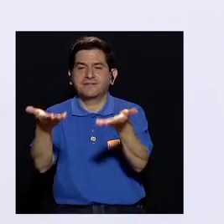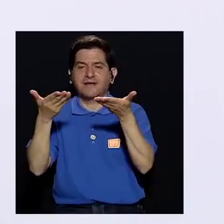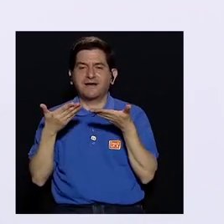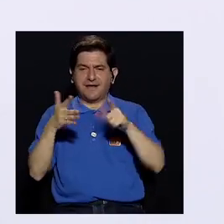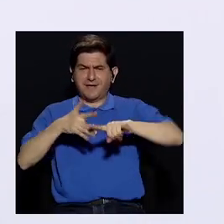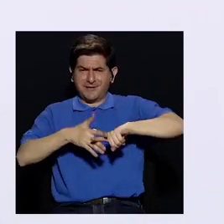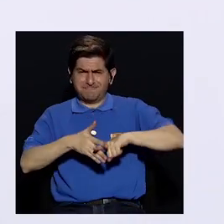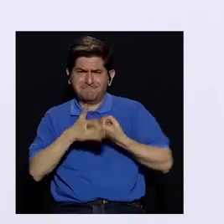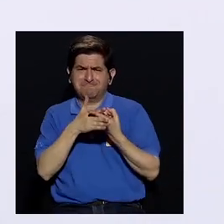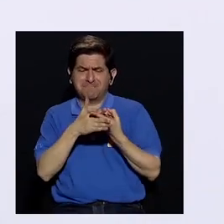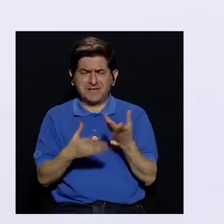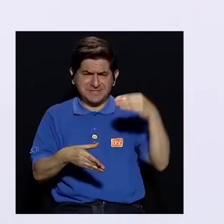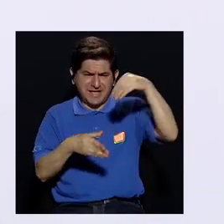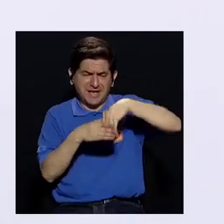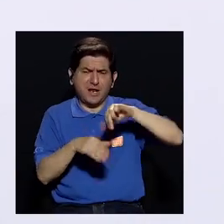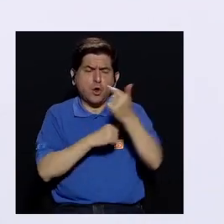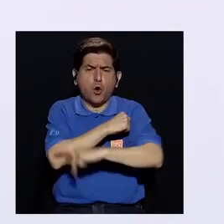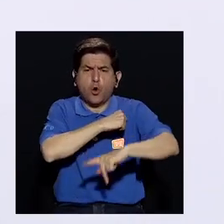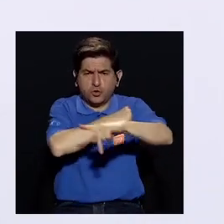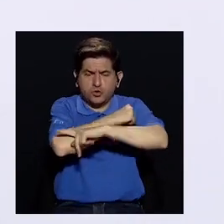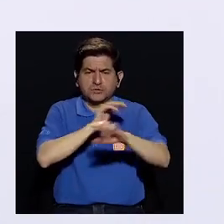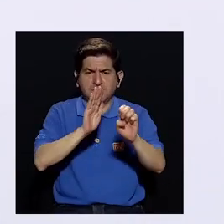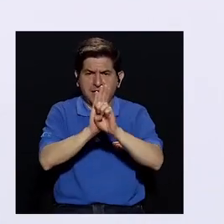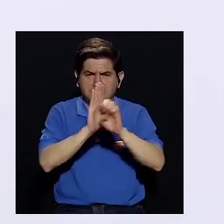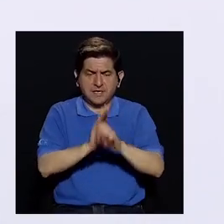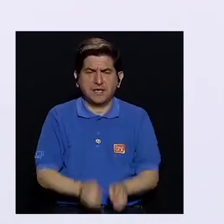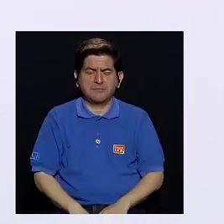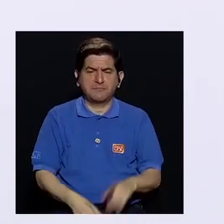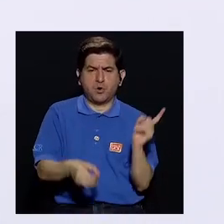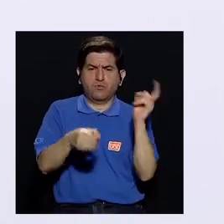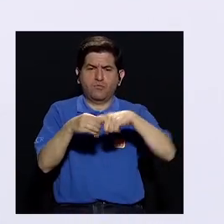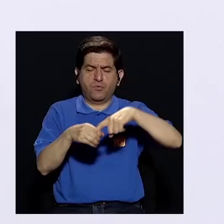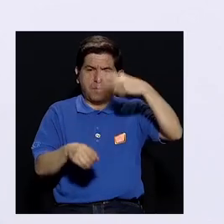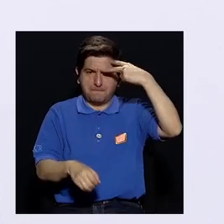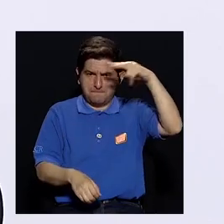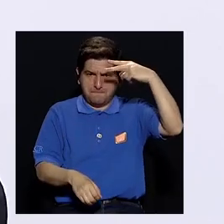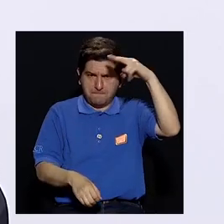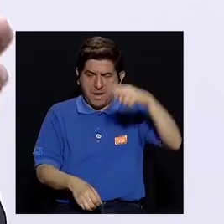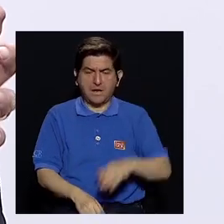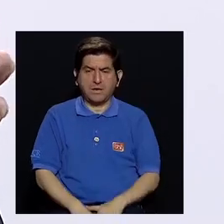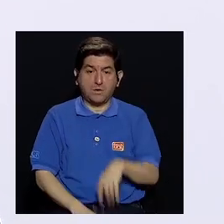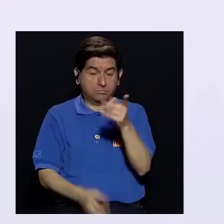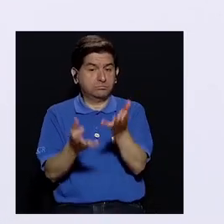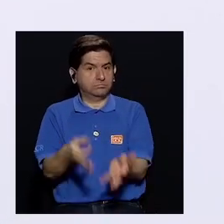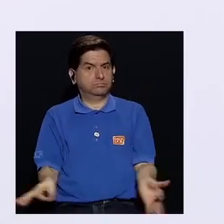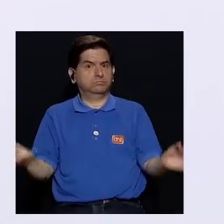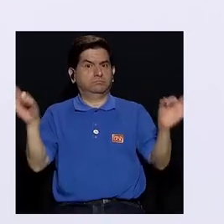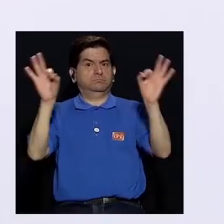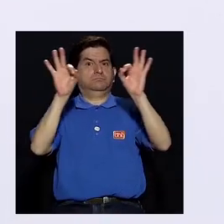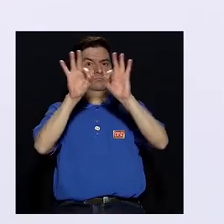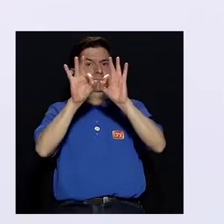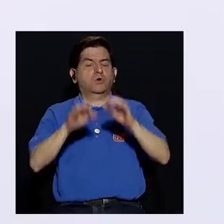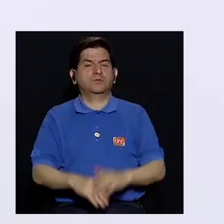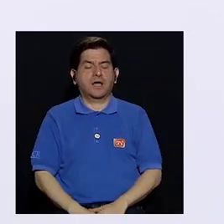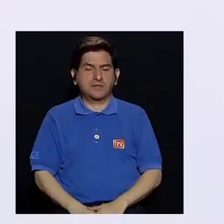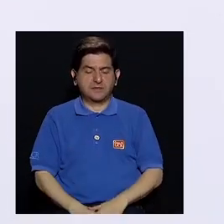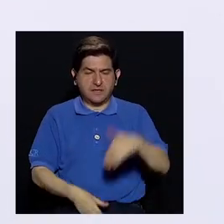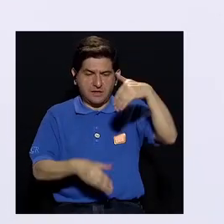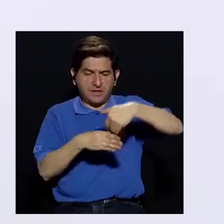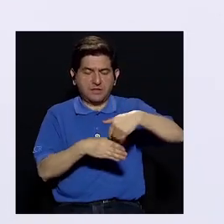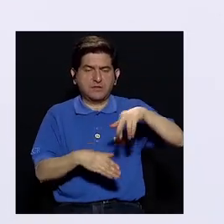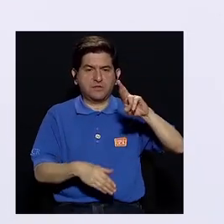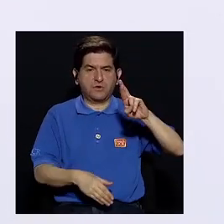pero también nos liberó más para empezar a incluir otros países por ejemplo ahí se incorporó